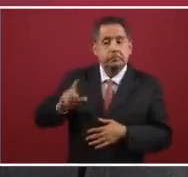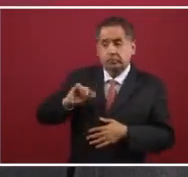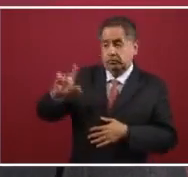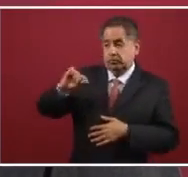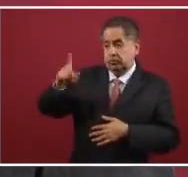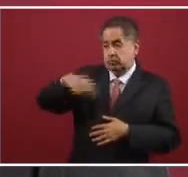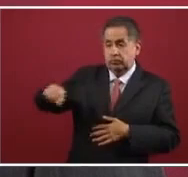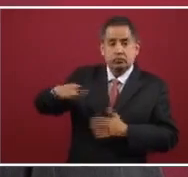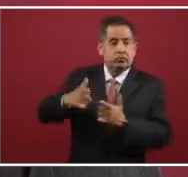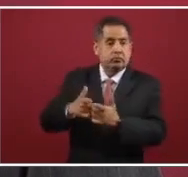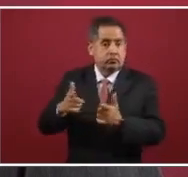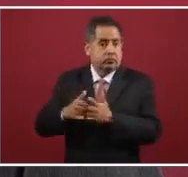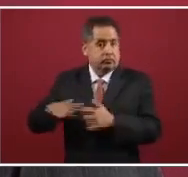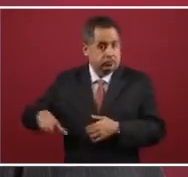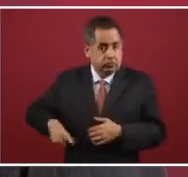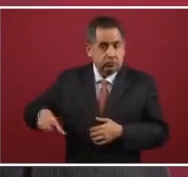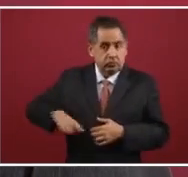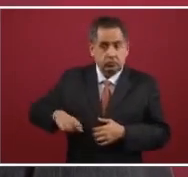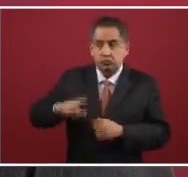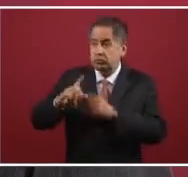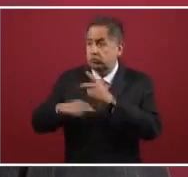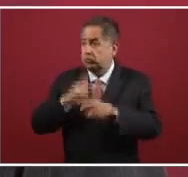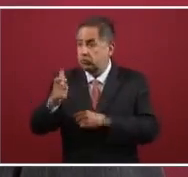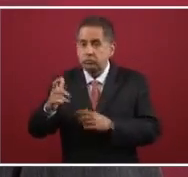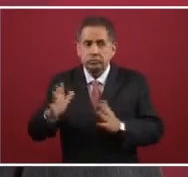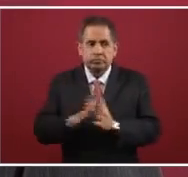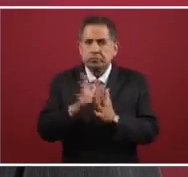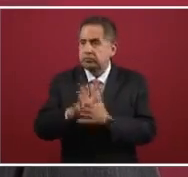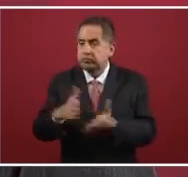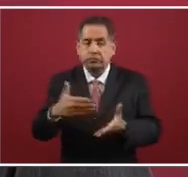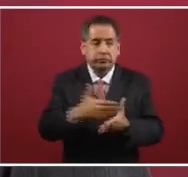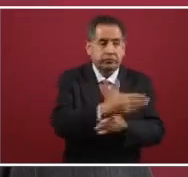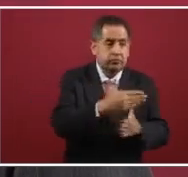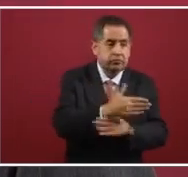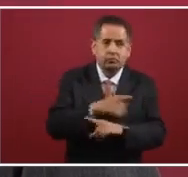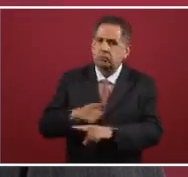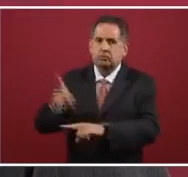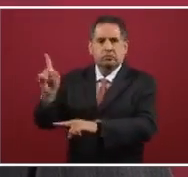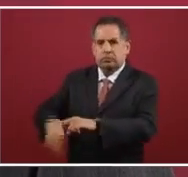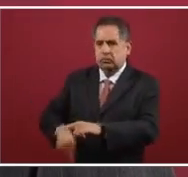gobierno que participen van a tener que renunciar.